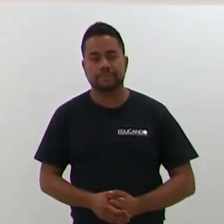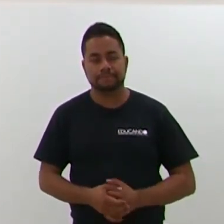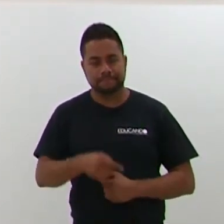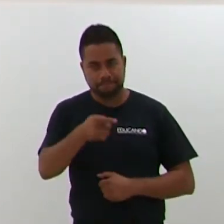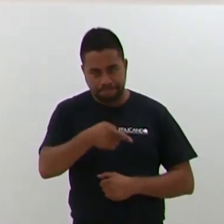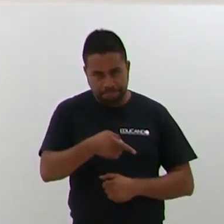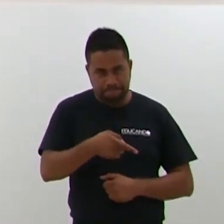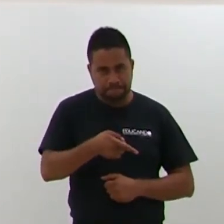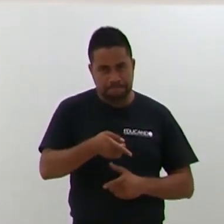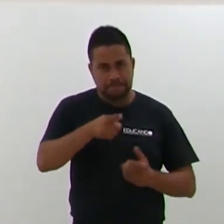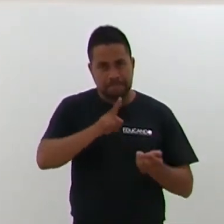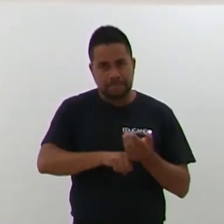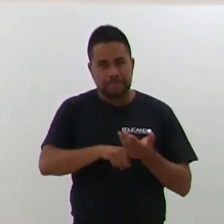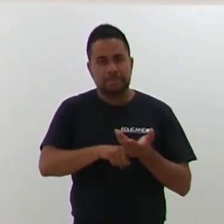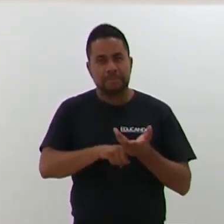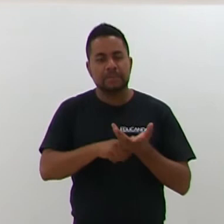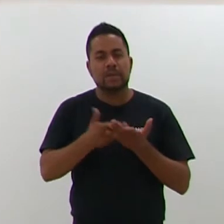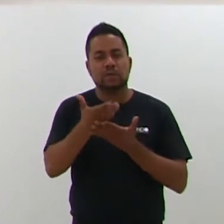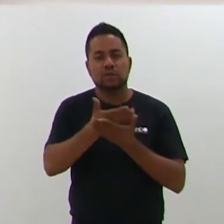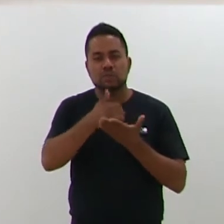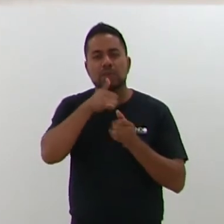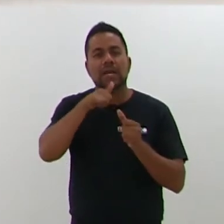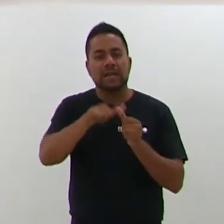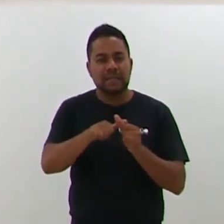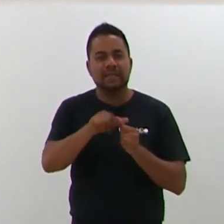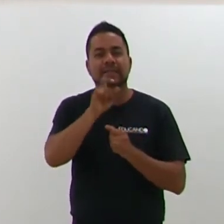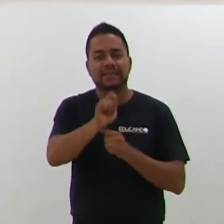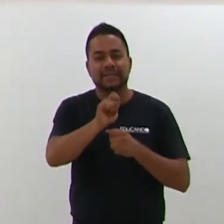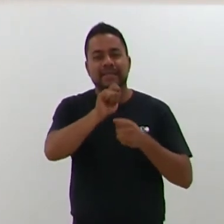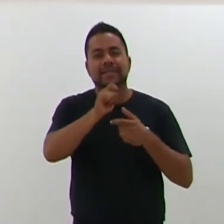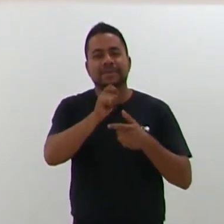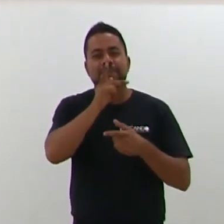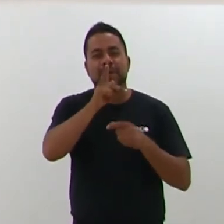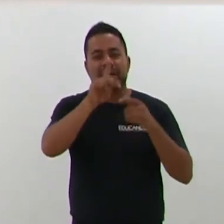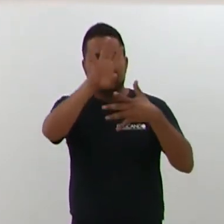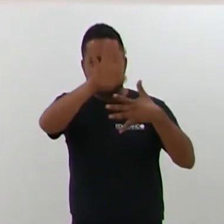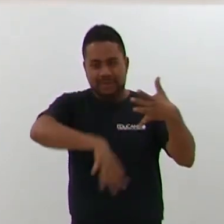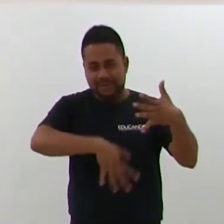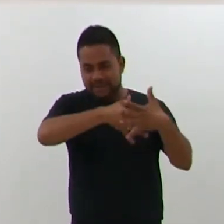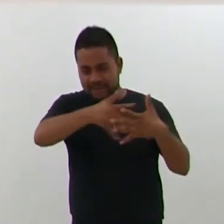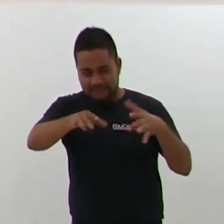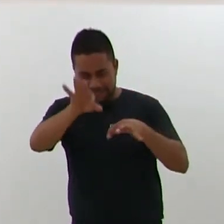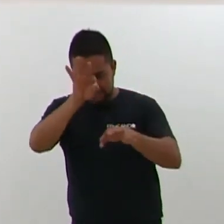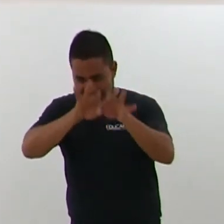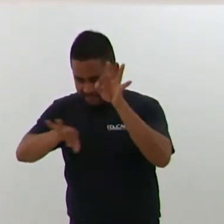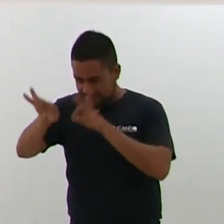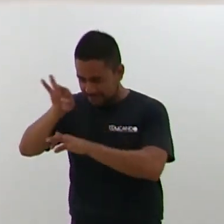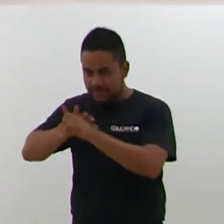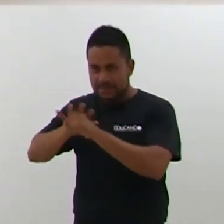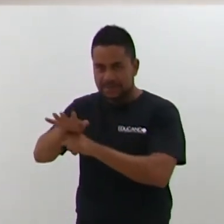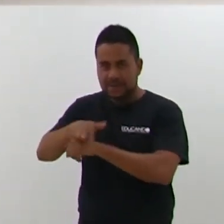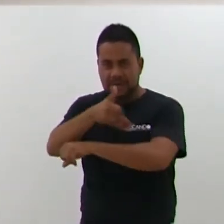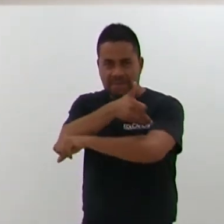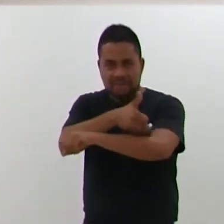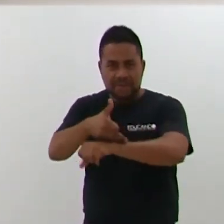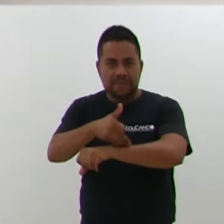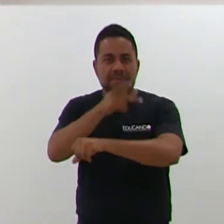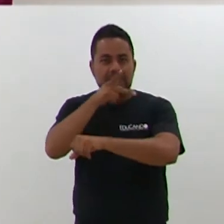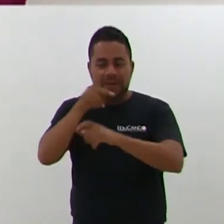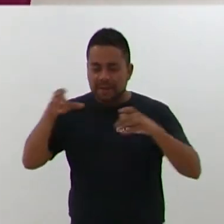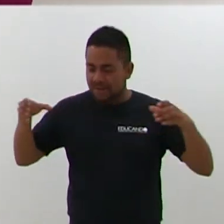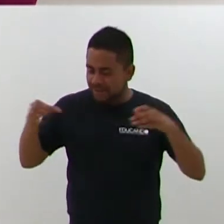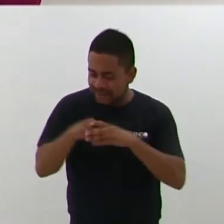buscar en una sopa de letras algunas dos familias léxicas. Dos familias léxicas que